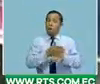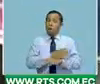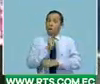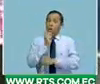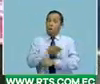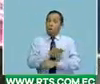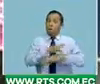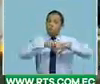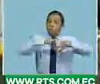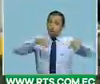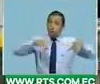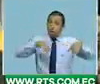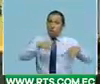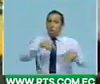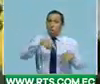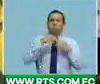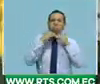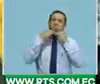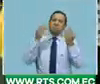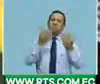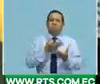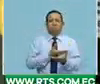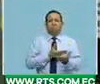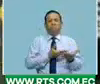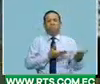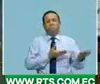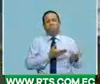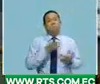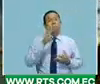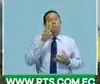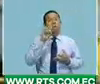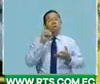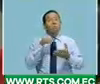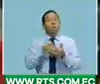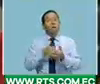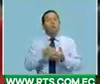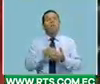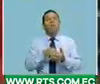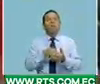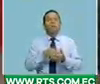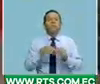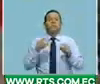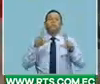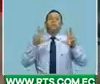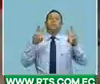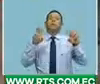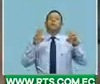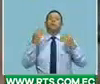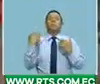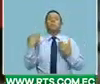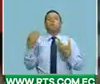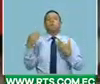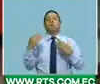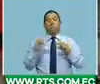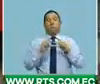la fecha. De este número, más de 20.000 corresponden a concentraciones